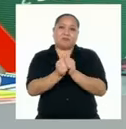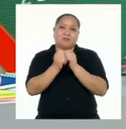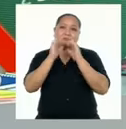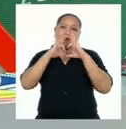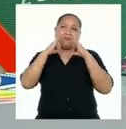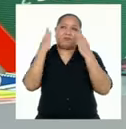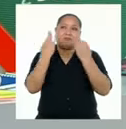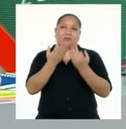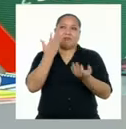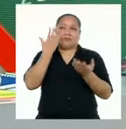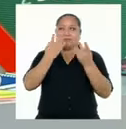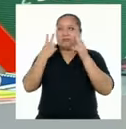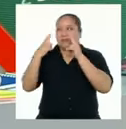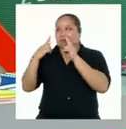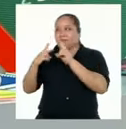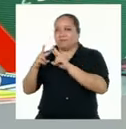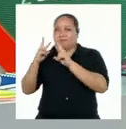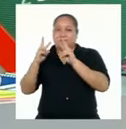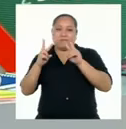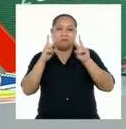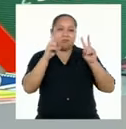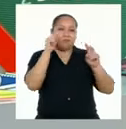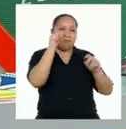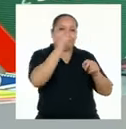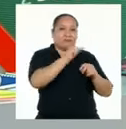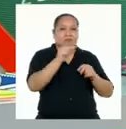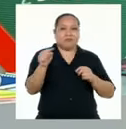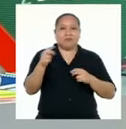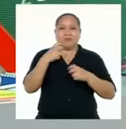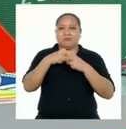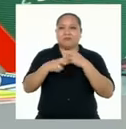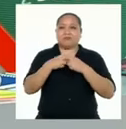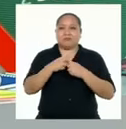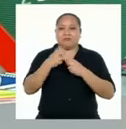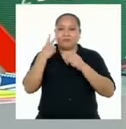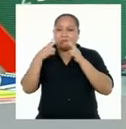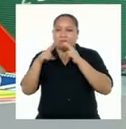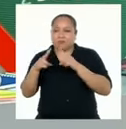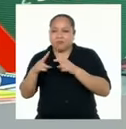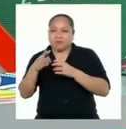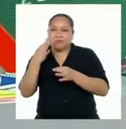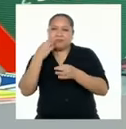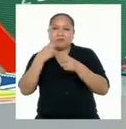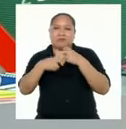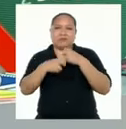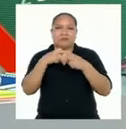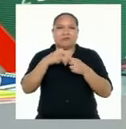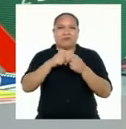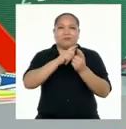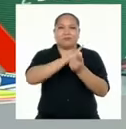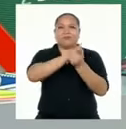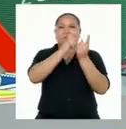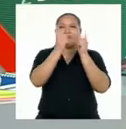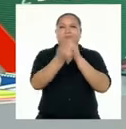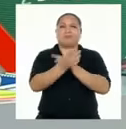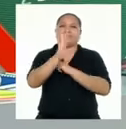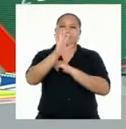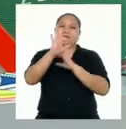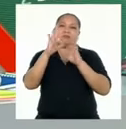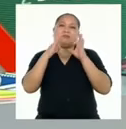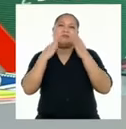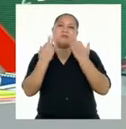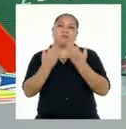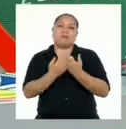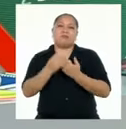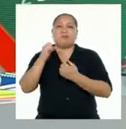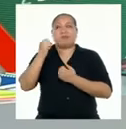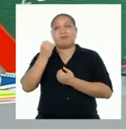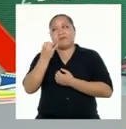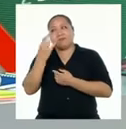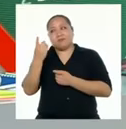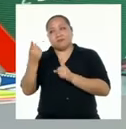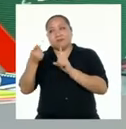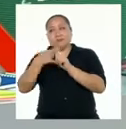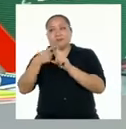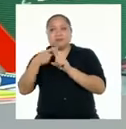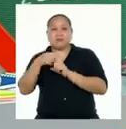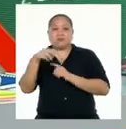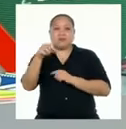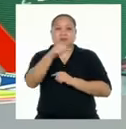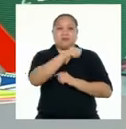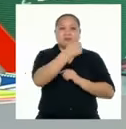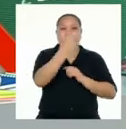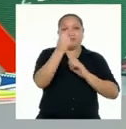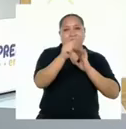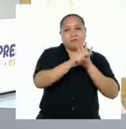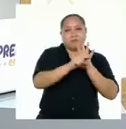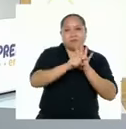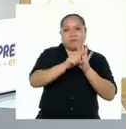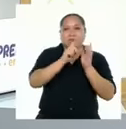probablemente has ido notando que esta situación ha tenido algunas repercusiones y ha generado cambios en tu familia que han sido positivos y otros que no